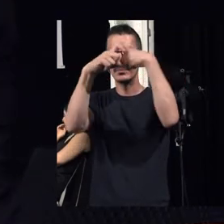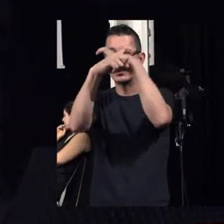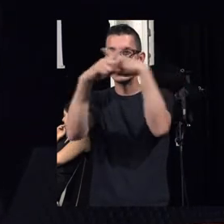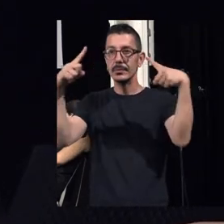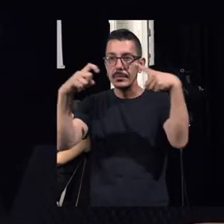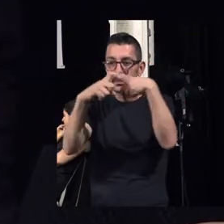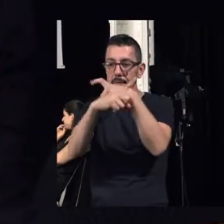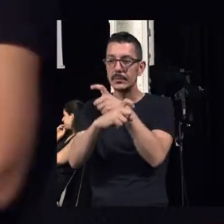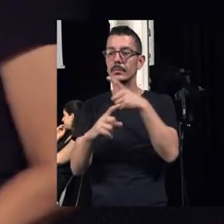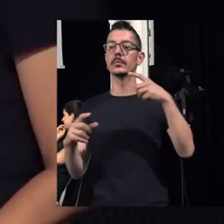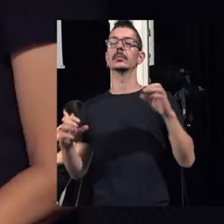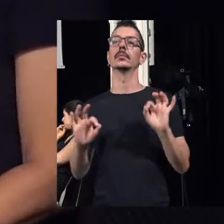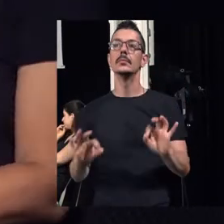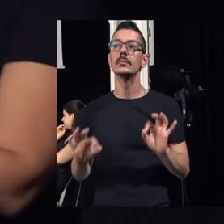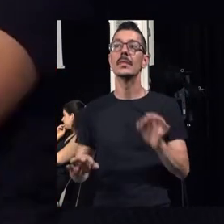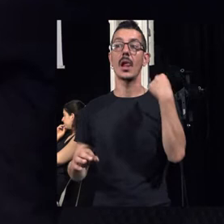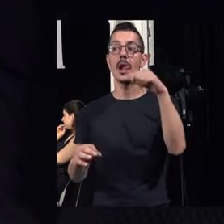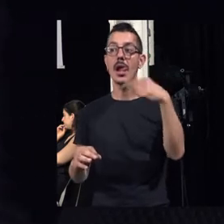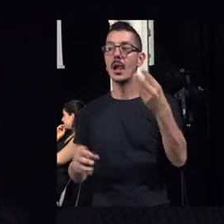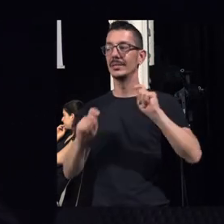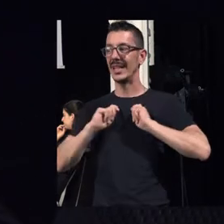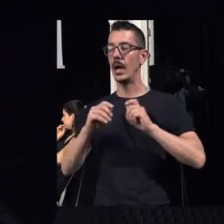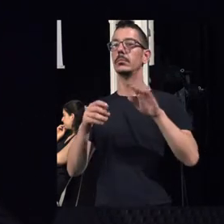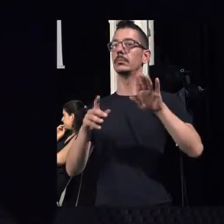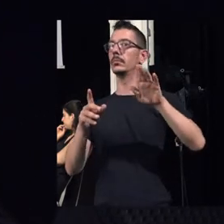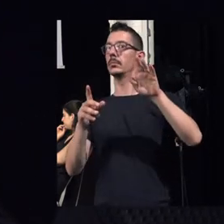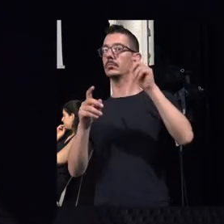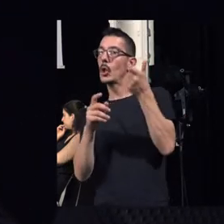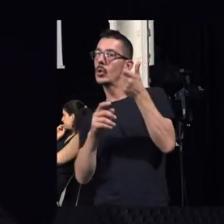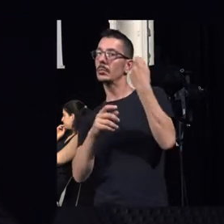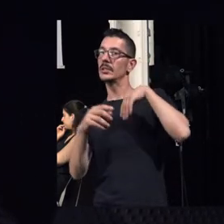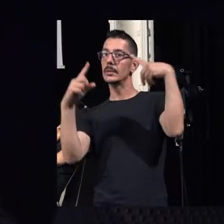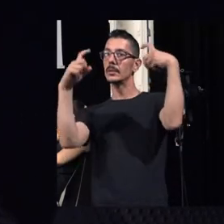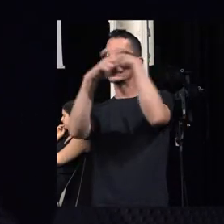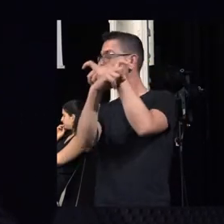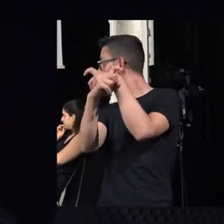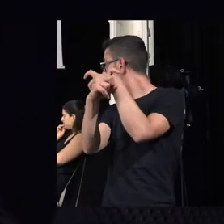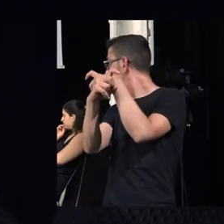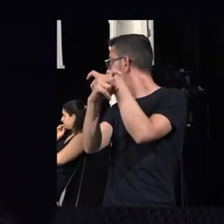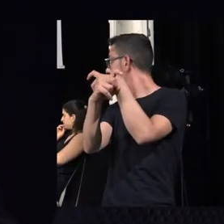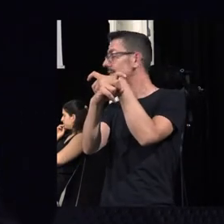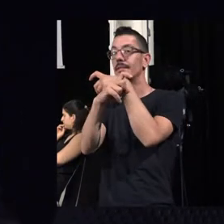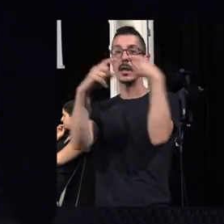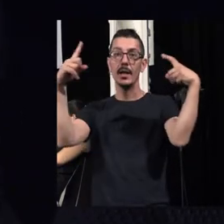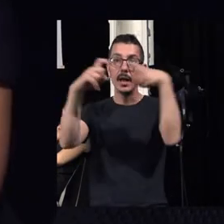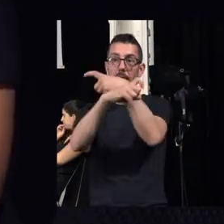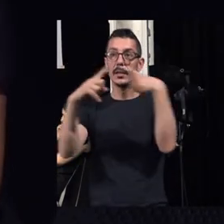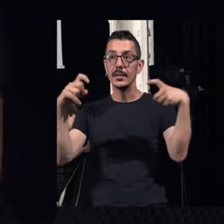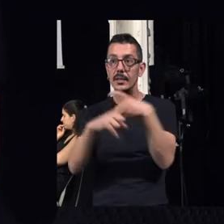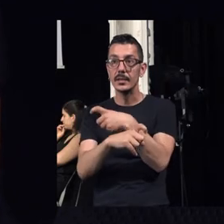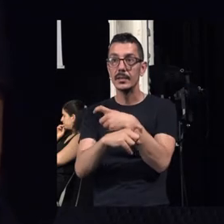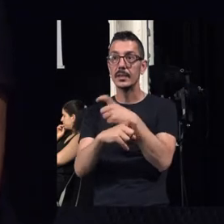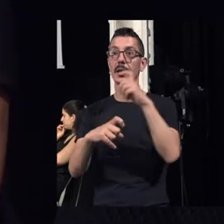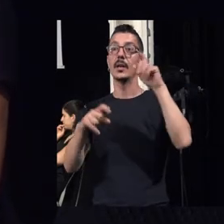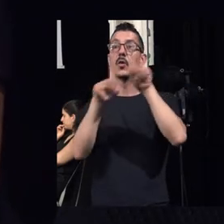el asunto es que esas estrías generan también estas fronteras que generan las